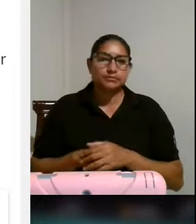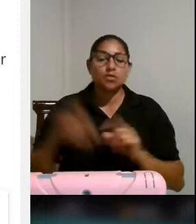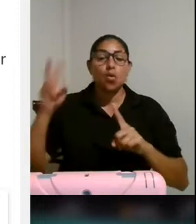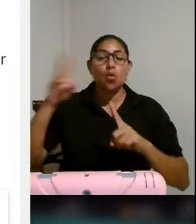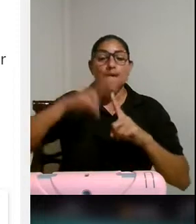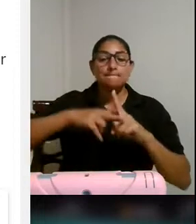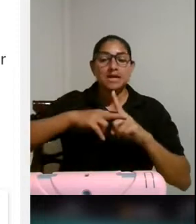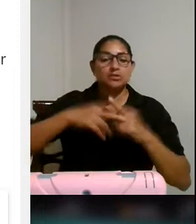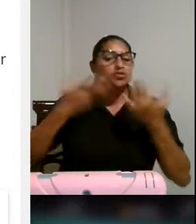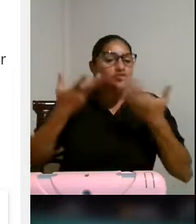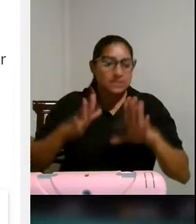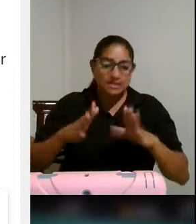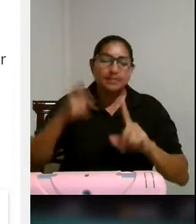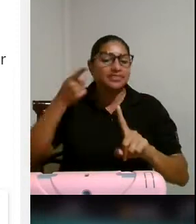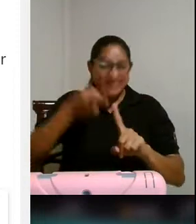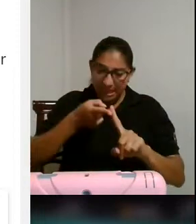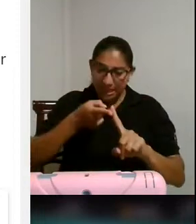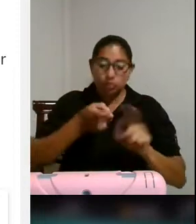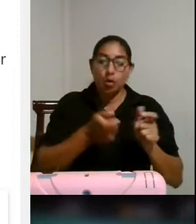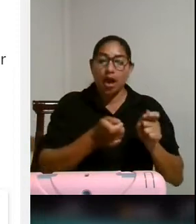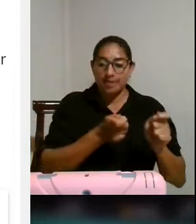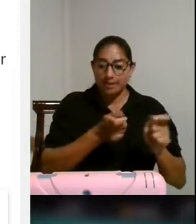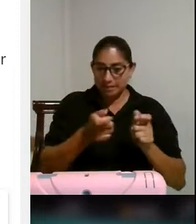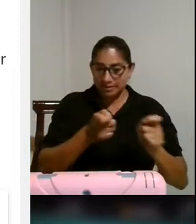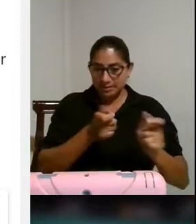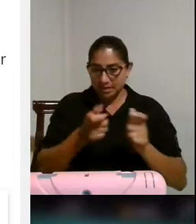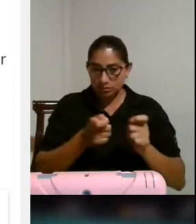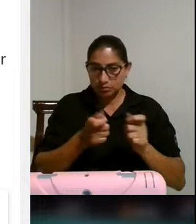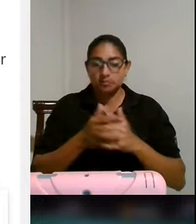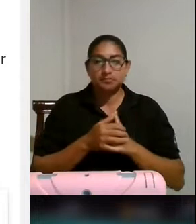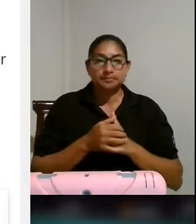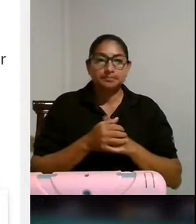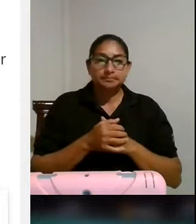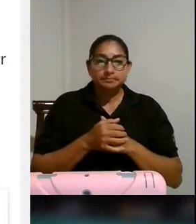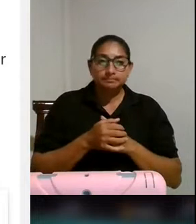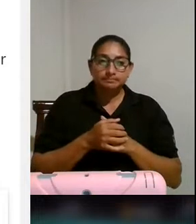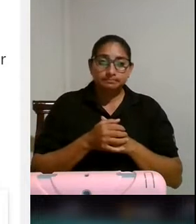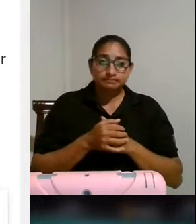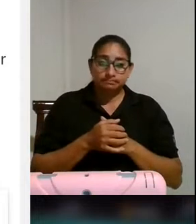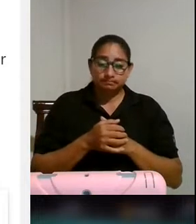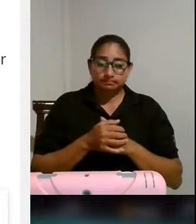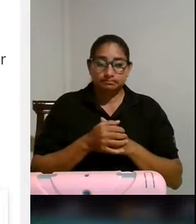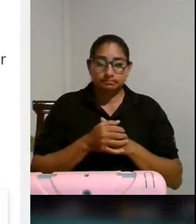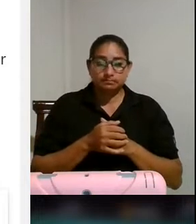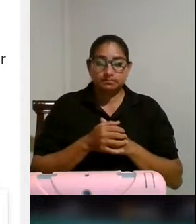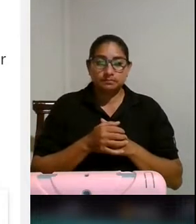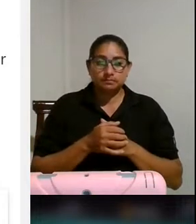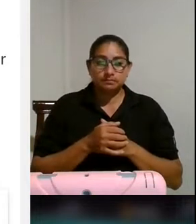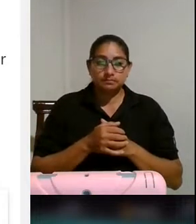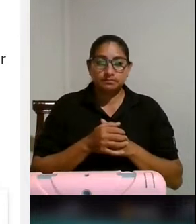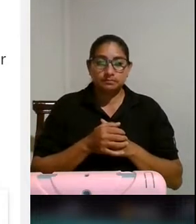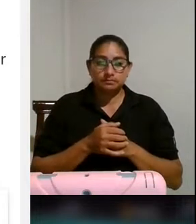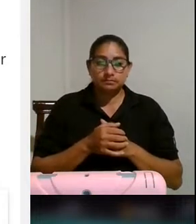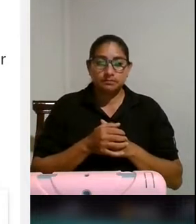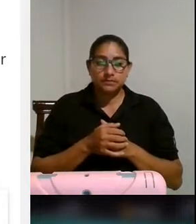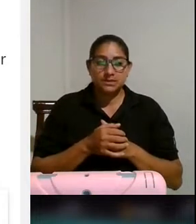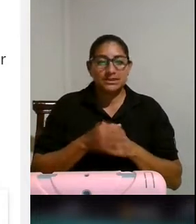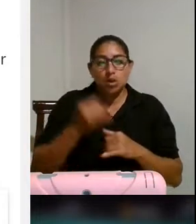ya directamente a la administración que está en los últimos